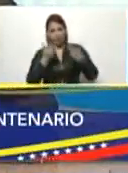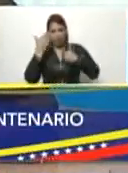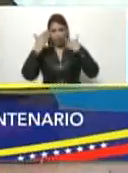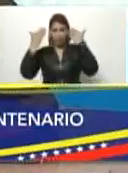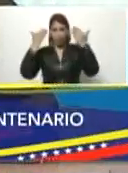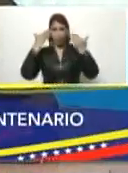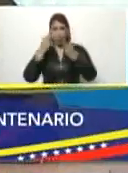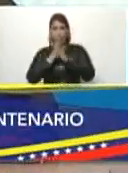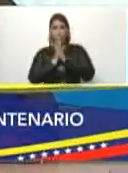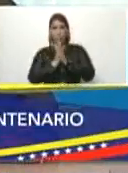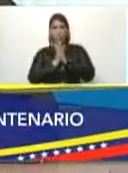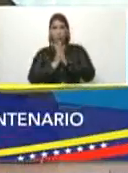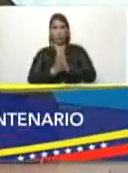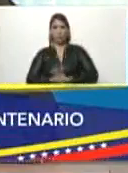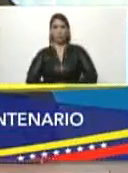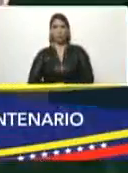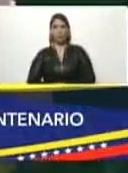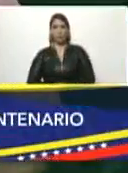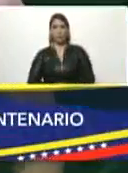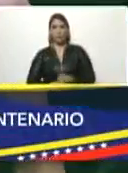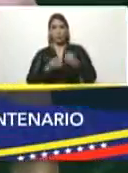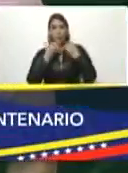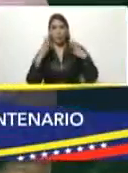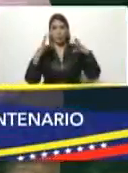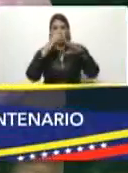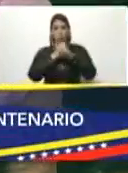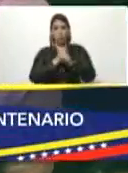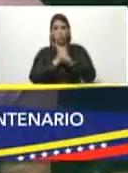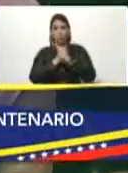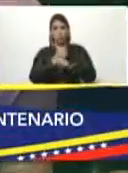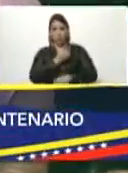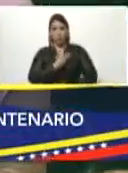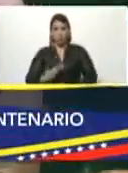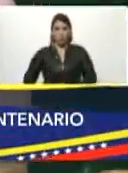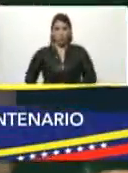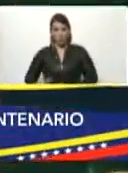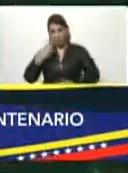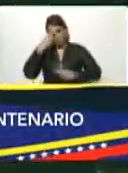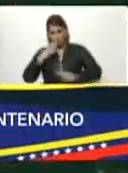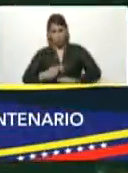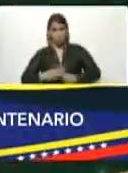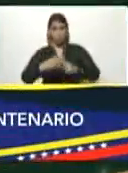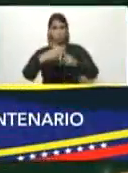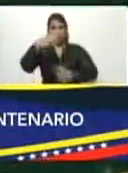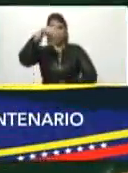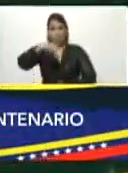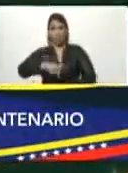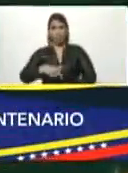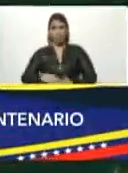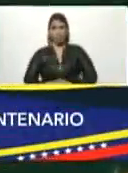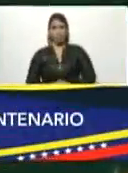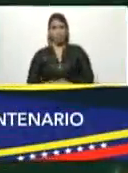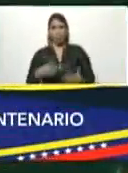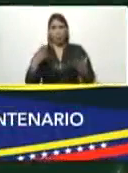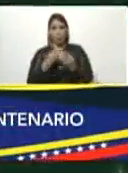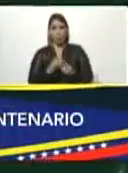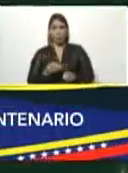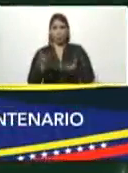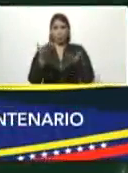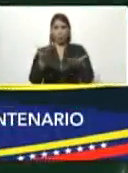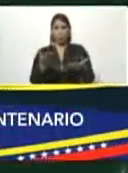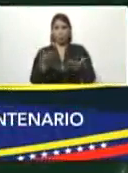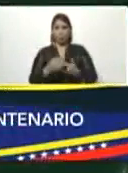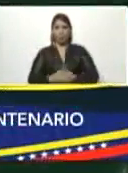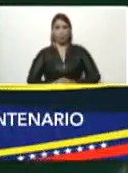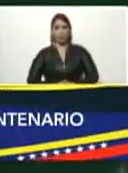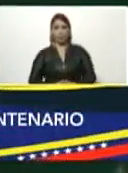favor. Erika. Buenas noches, señor presidente. Un honor estar aquí junto a usted, junto